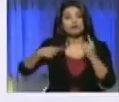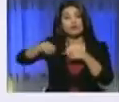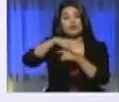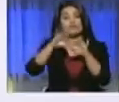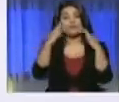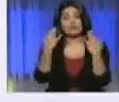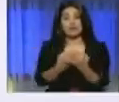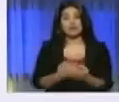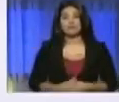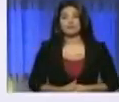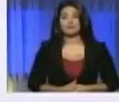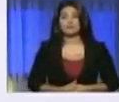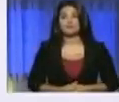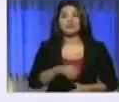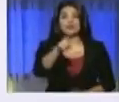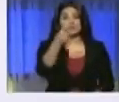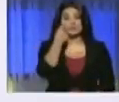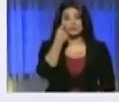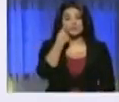Fíjense ustedes, el cestatique